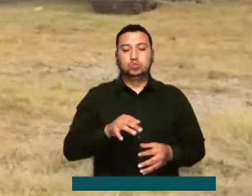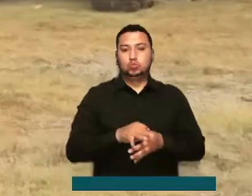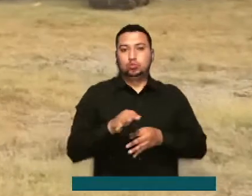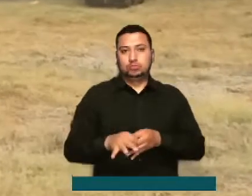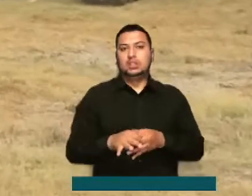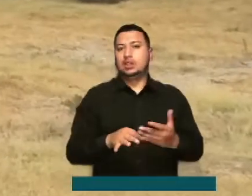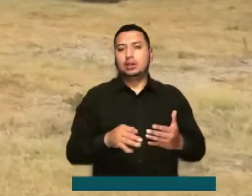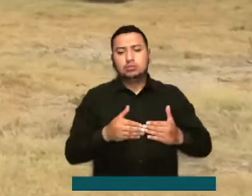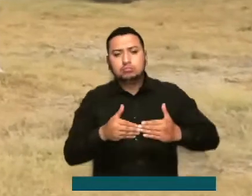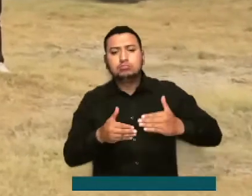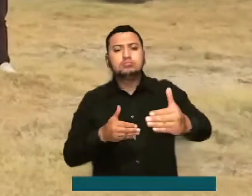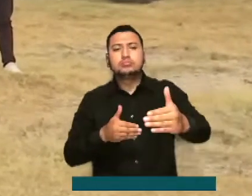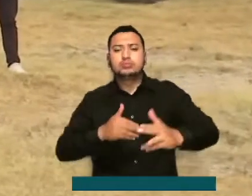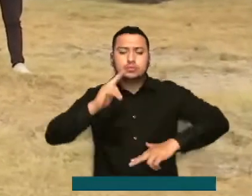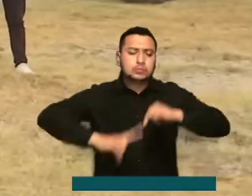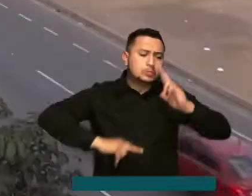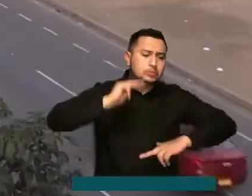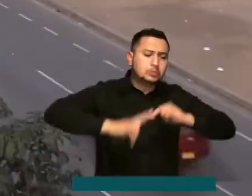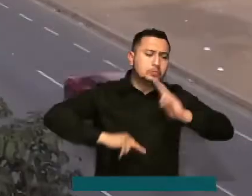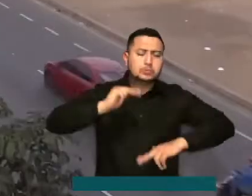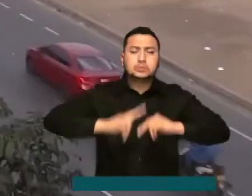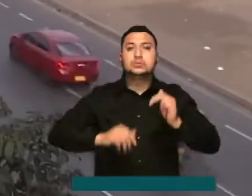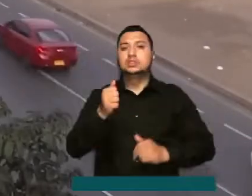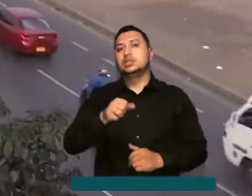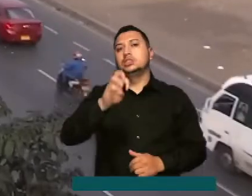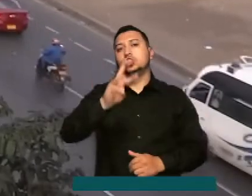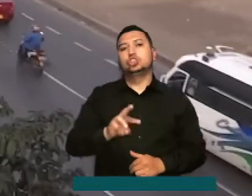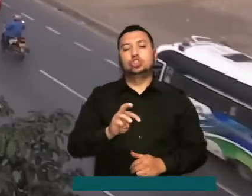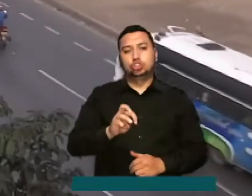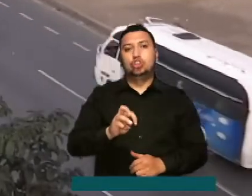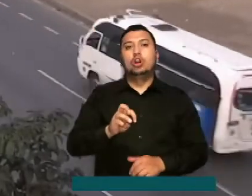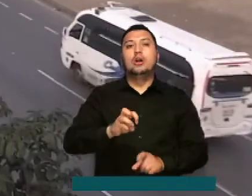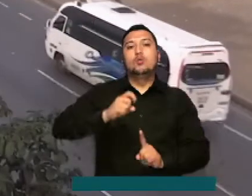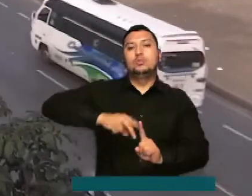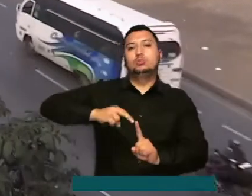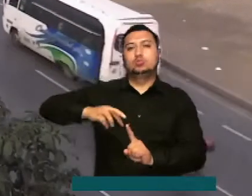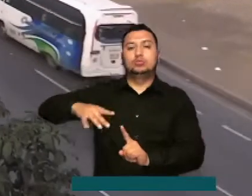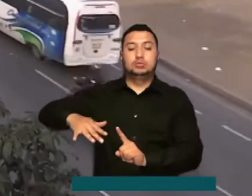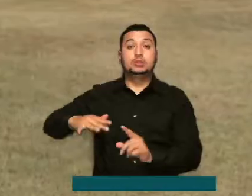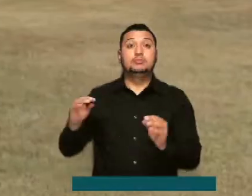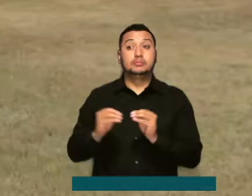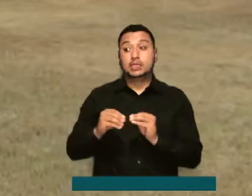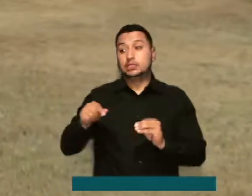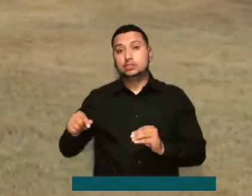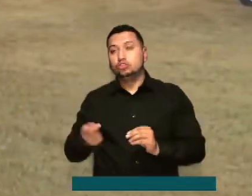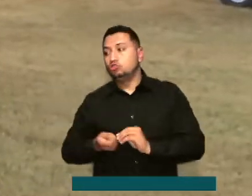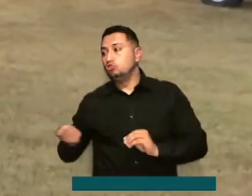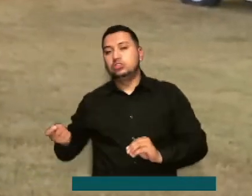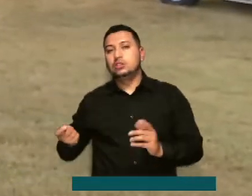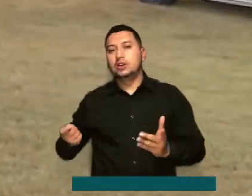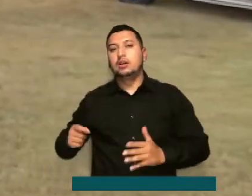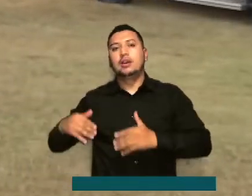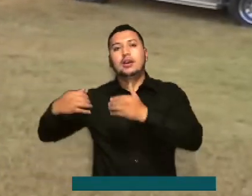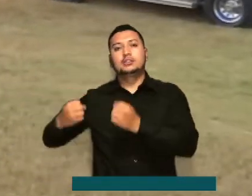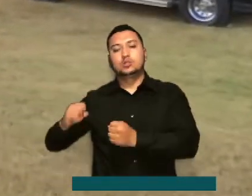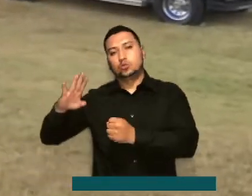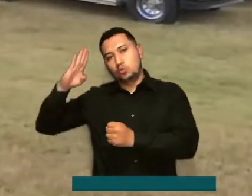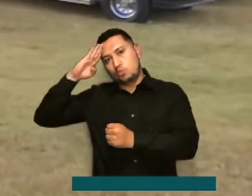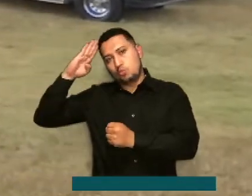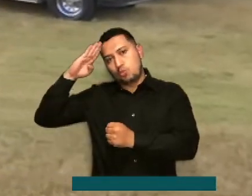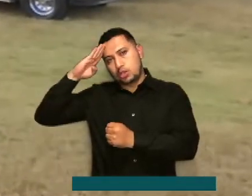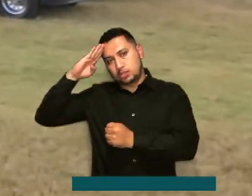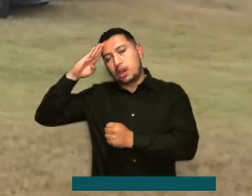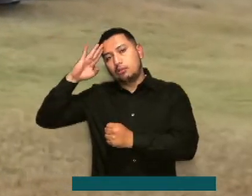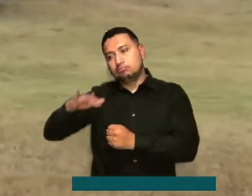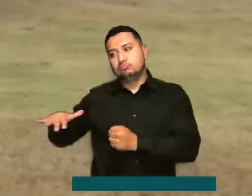que será entregado en 18 meses. Además, en el municipio también se está construyendo la estación de policía de la Comuna 2 y la sala